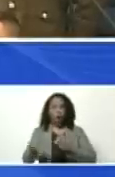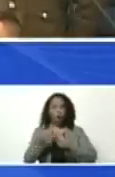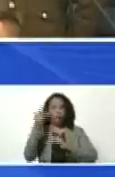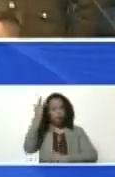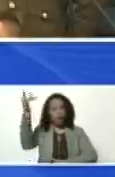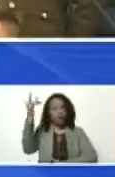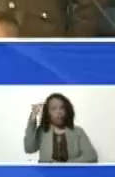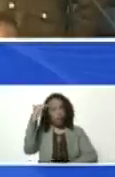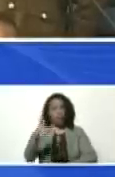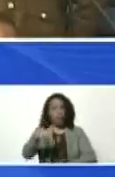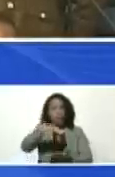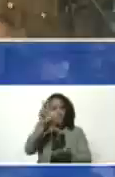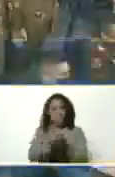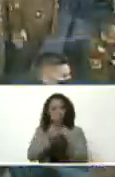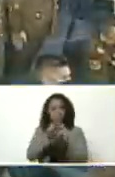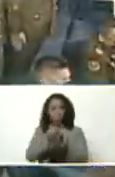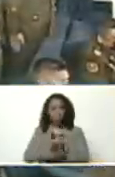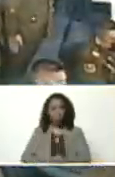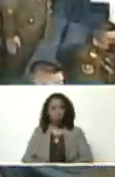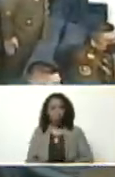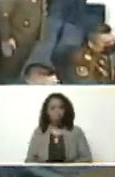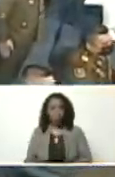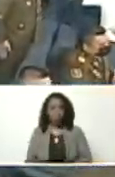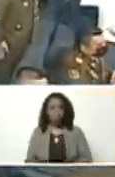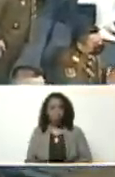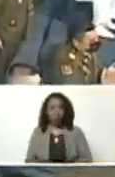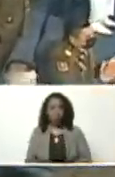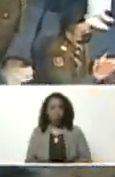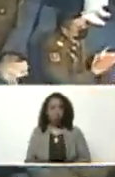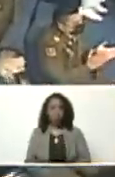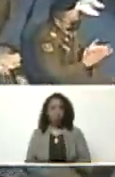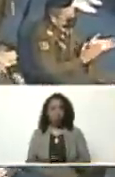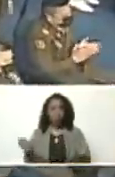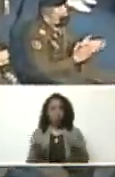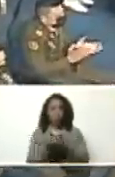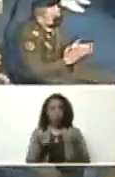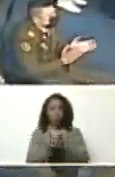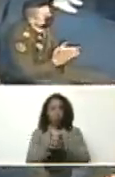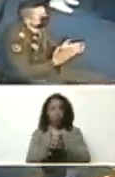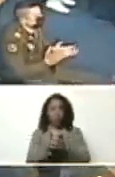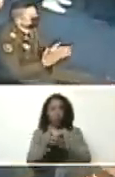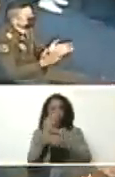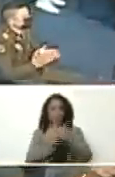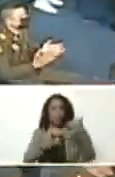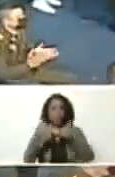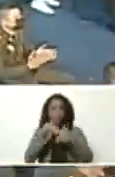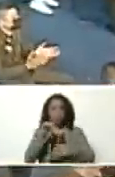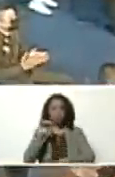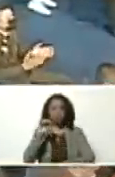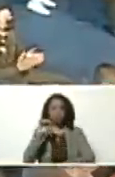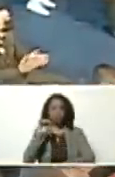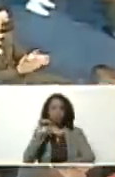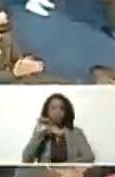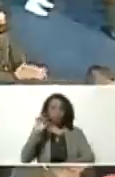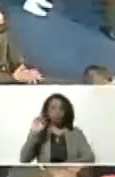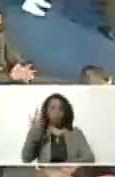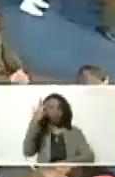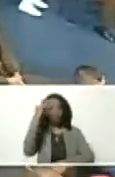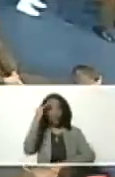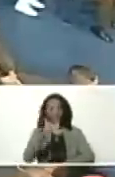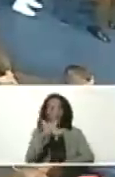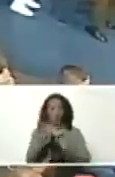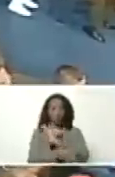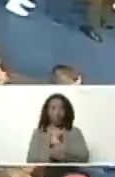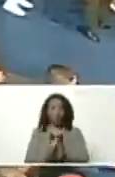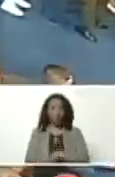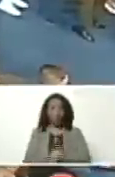Contrainteligencia Militar. ¡Aprobado! A la jerarquía de sargento mayor de tercera. ¡Chávez